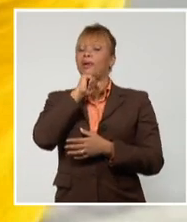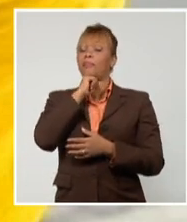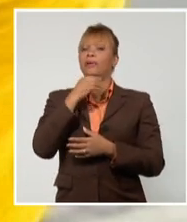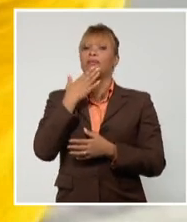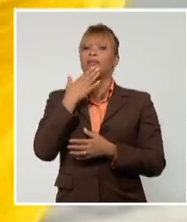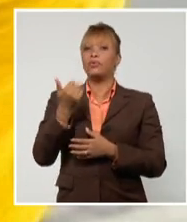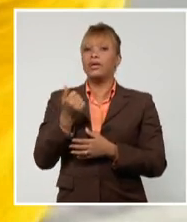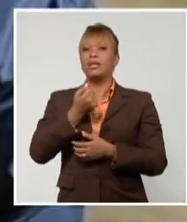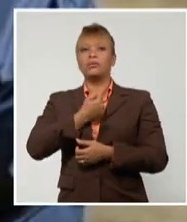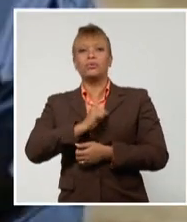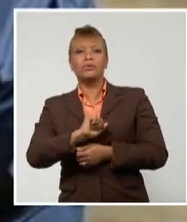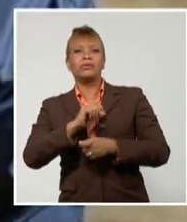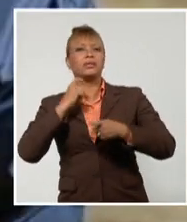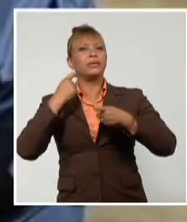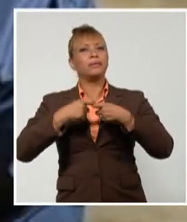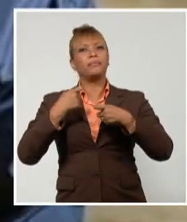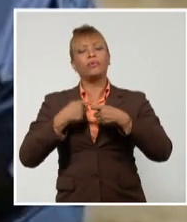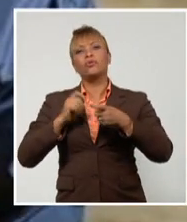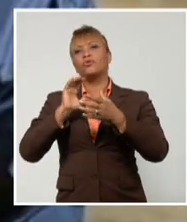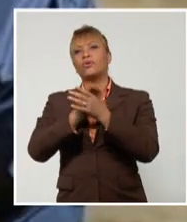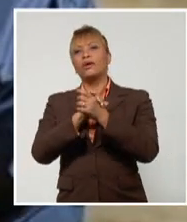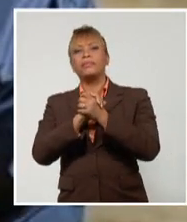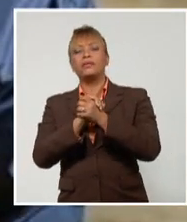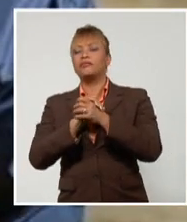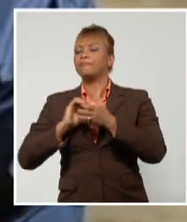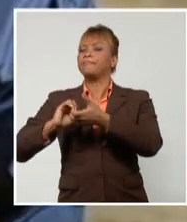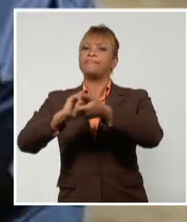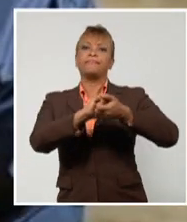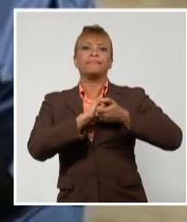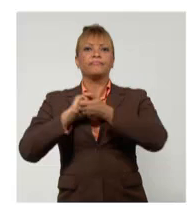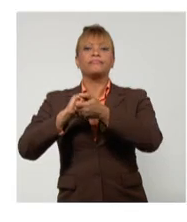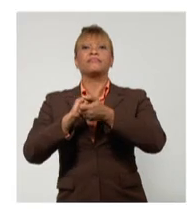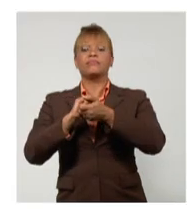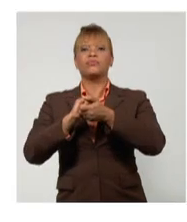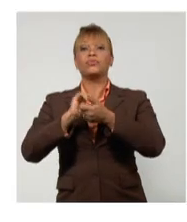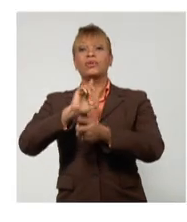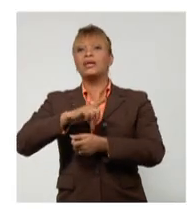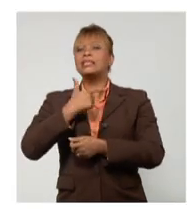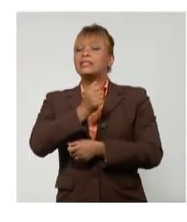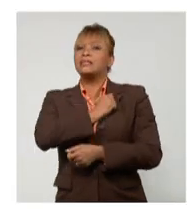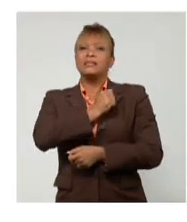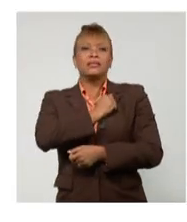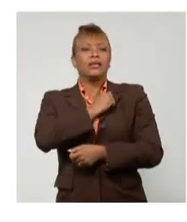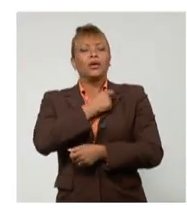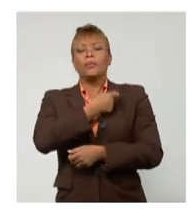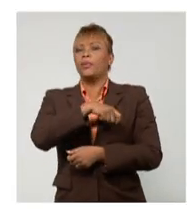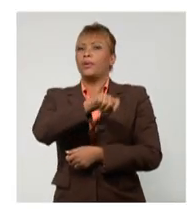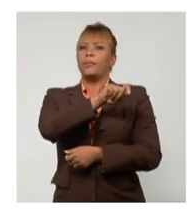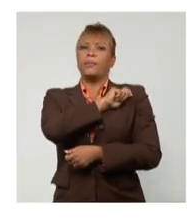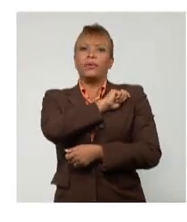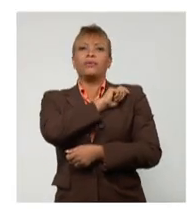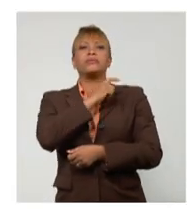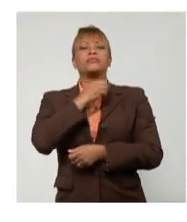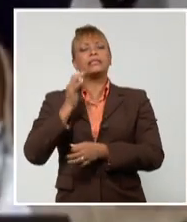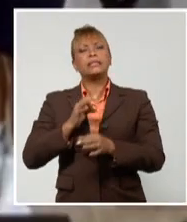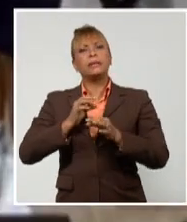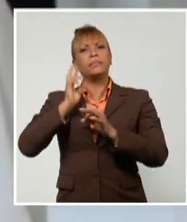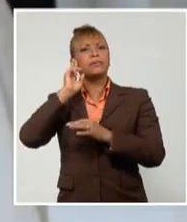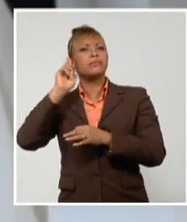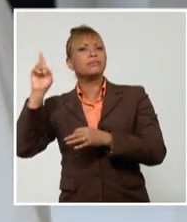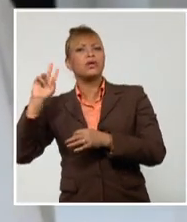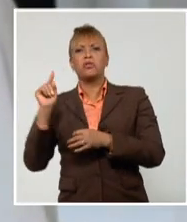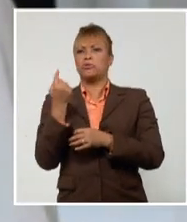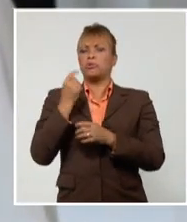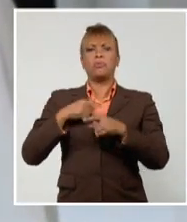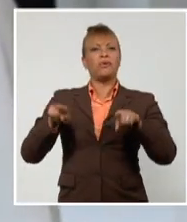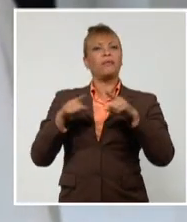hijo, esposo, amigo y compañero. Un artista querido por su pueblo, quien será recordado no solo por su